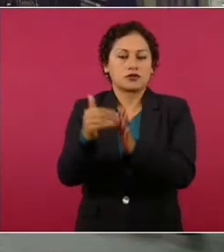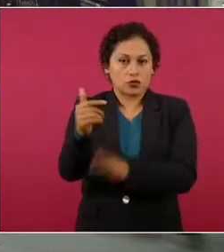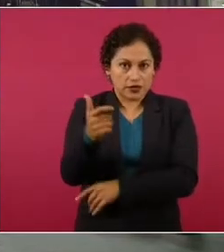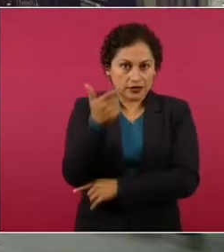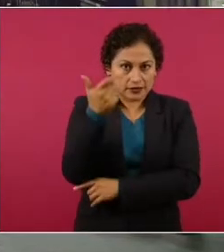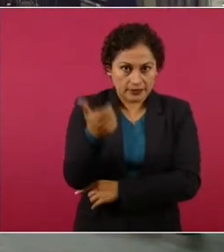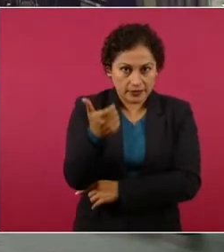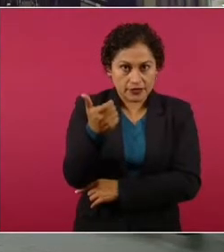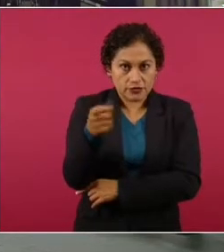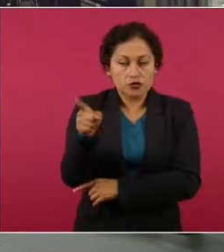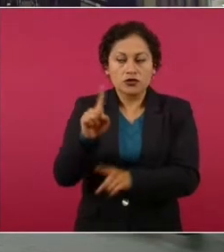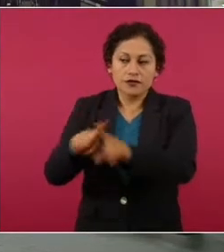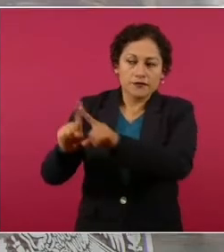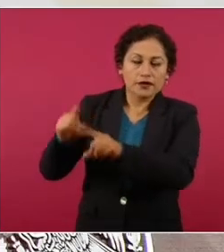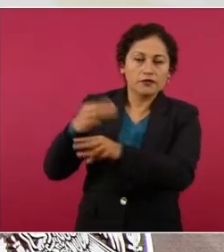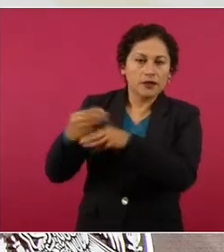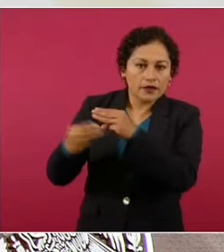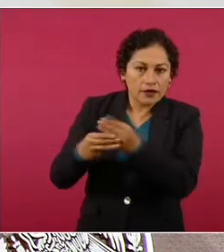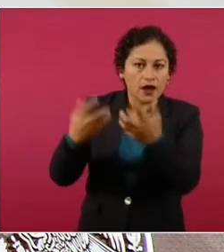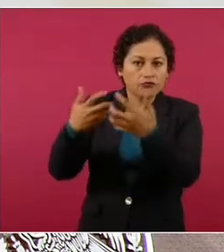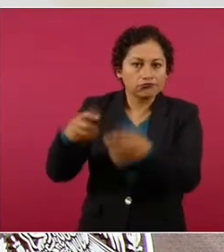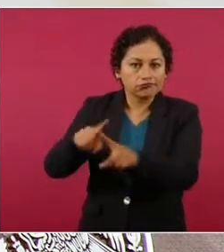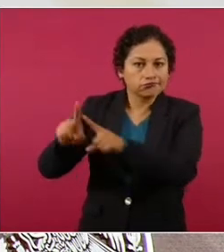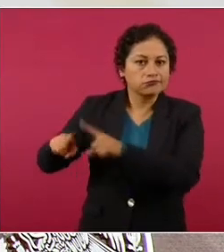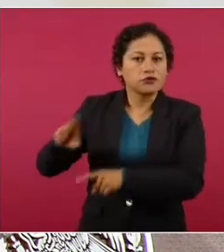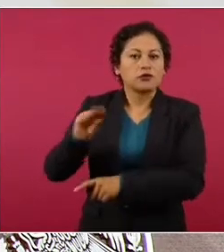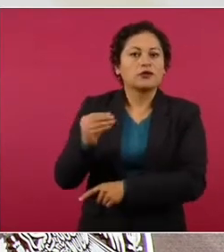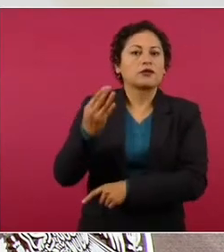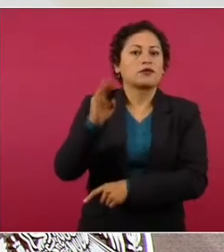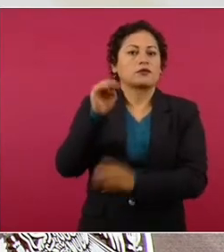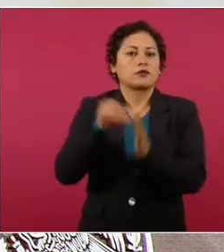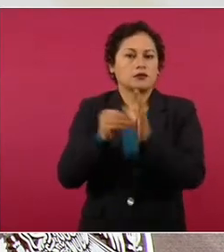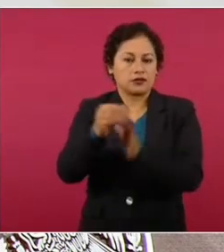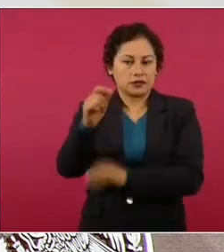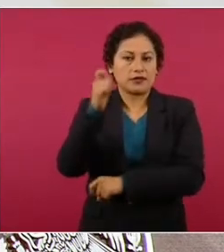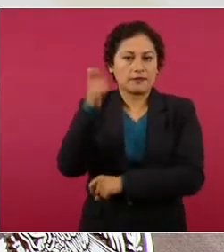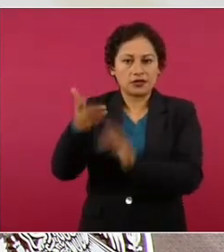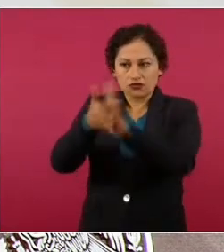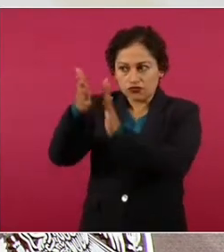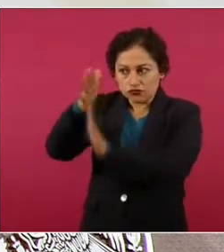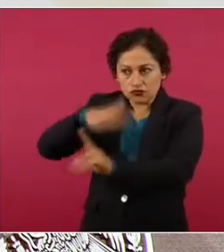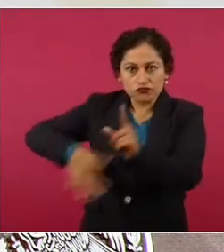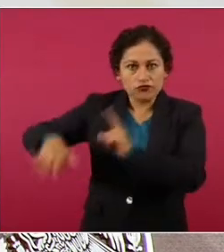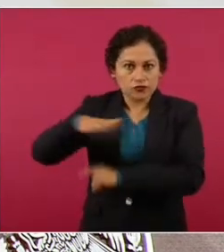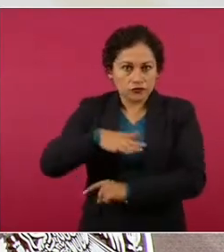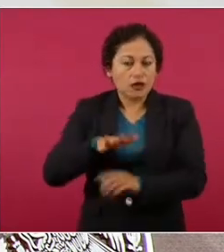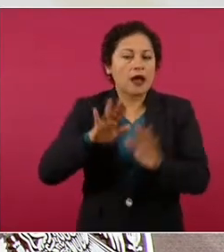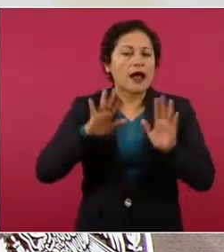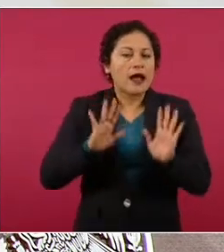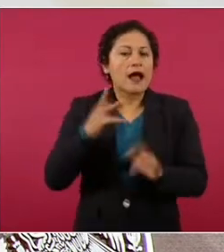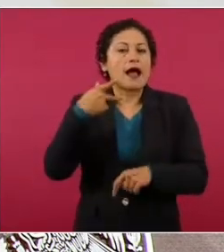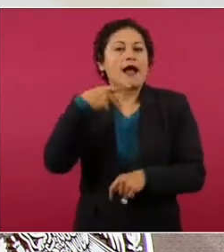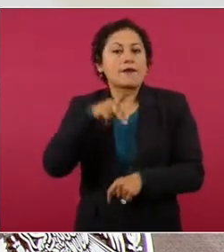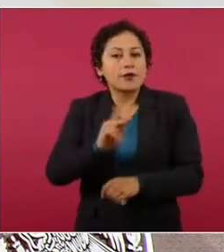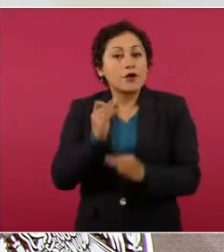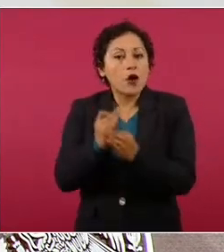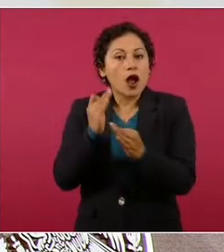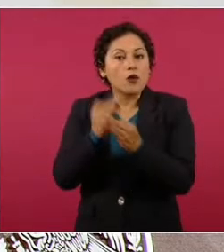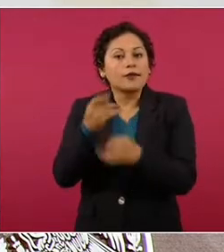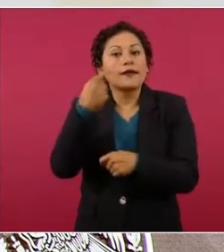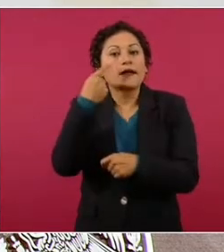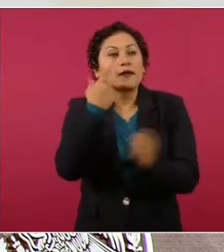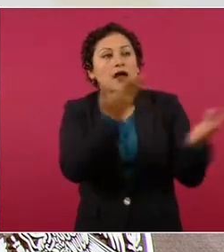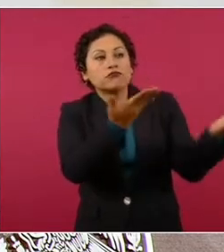pesos en equipamiento y también de 94 millones de pesos en obra, y está ahorita un proceso de reclutamiento